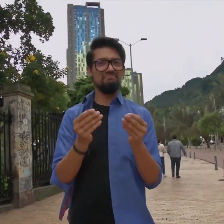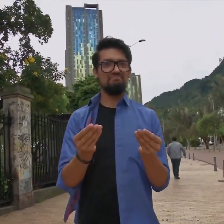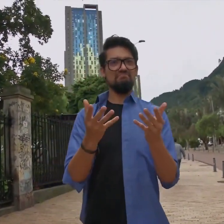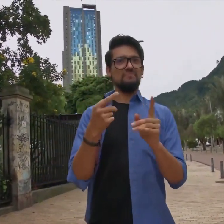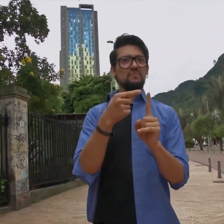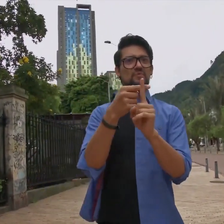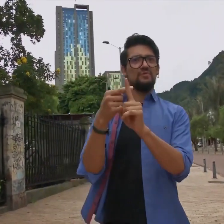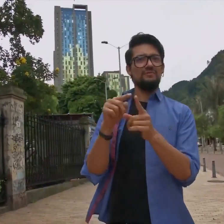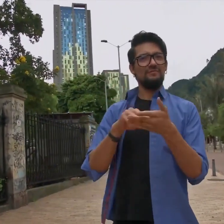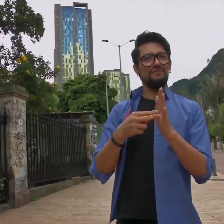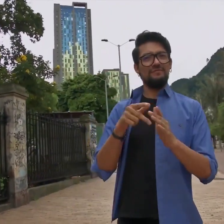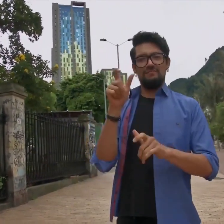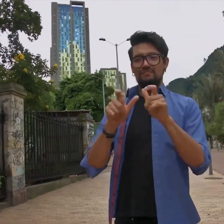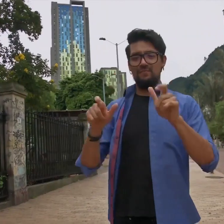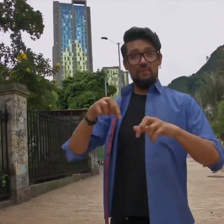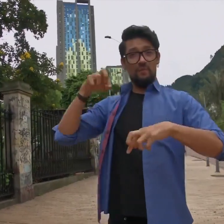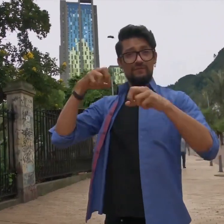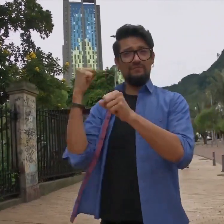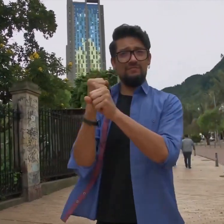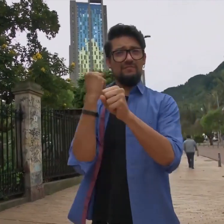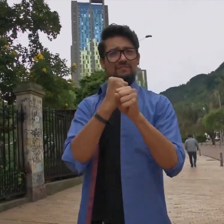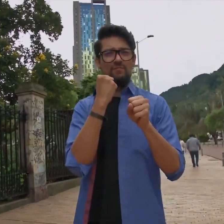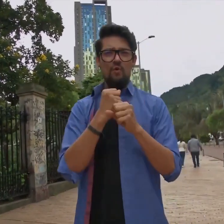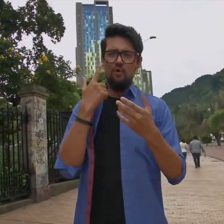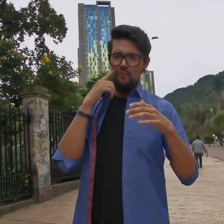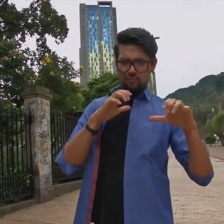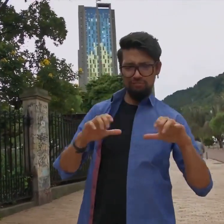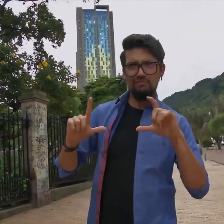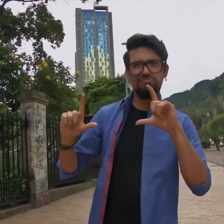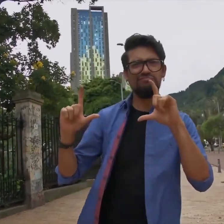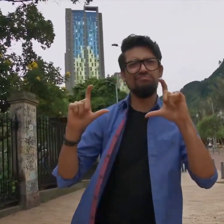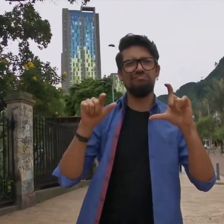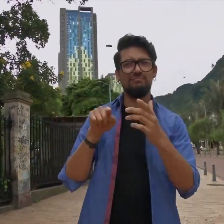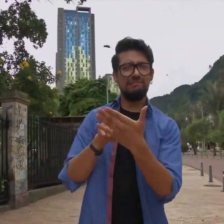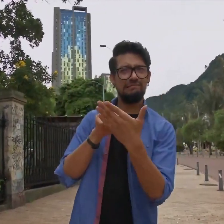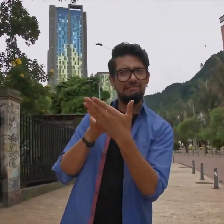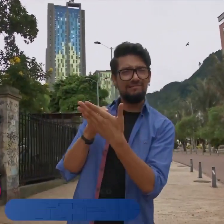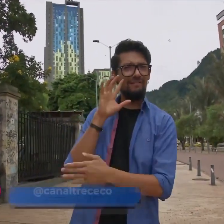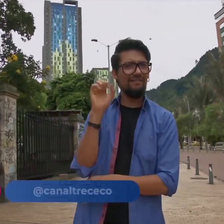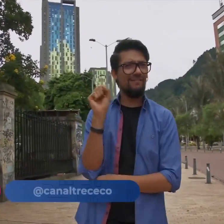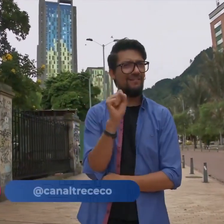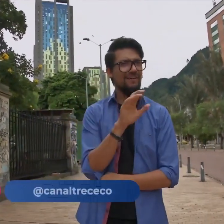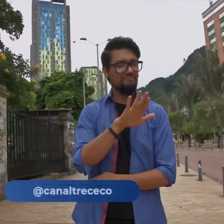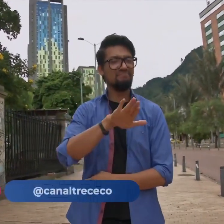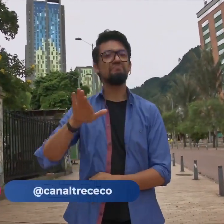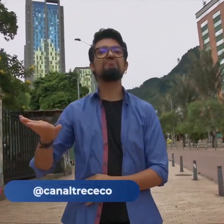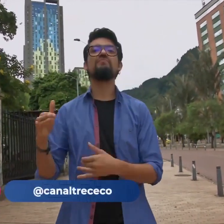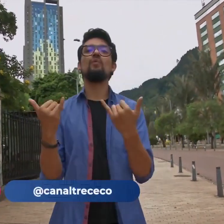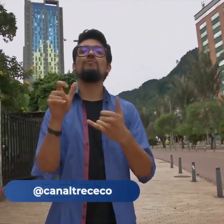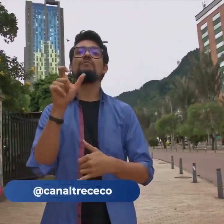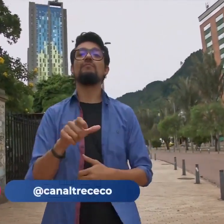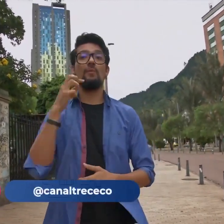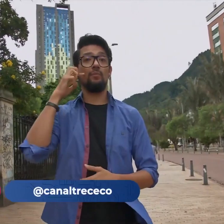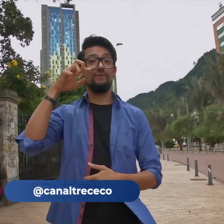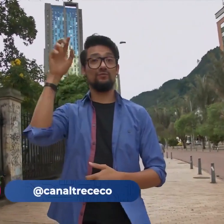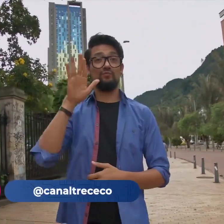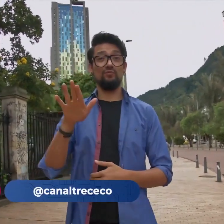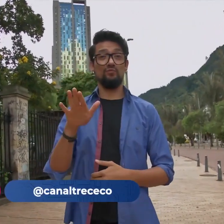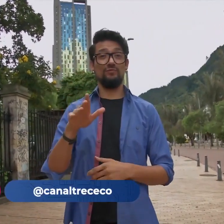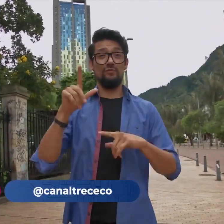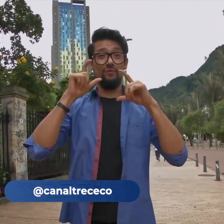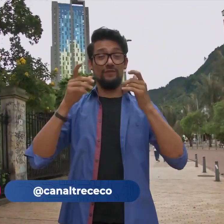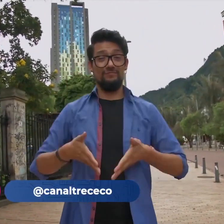Las cualidades de un buen fotógrafo y cómo vivir de esa hermosa profesión. El célebre